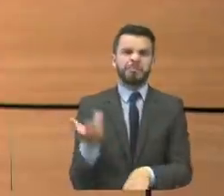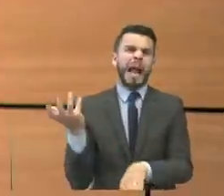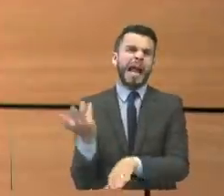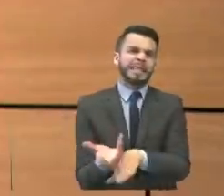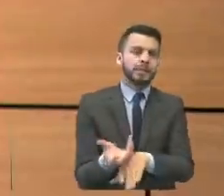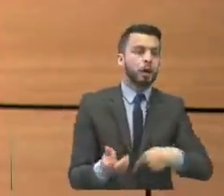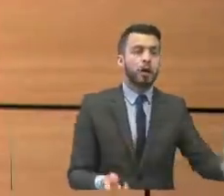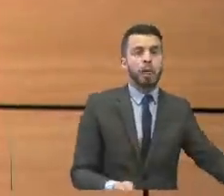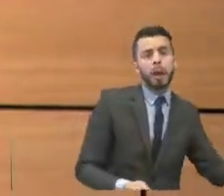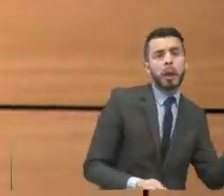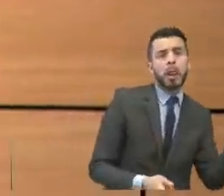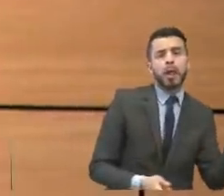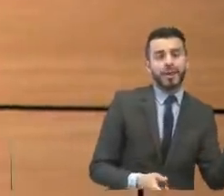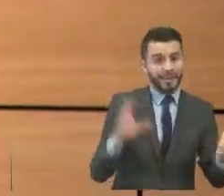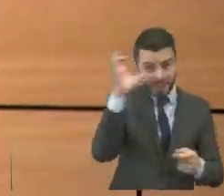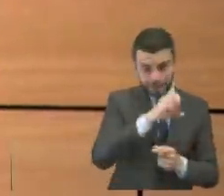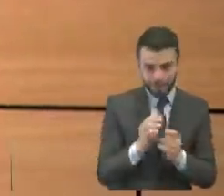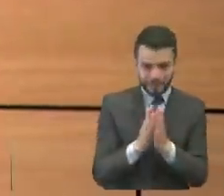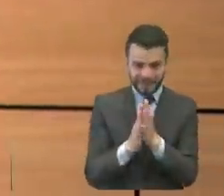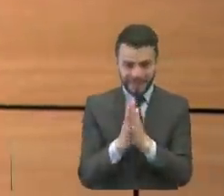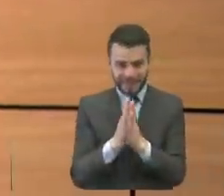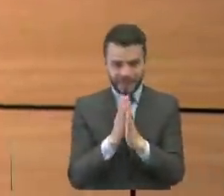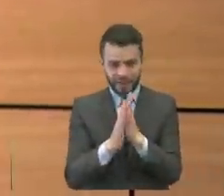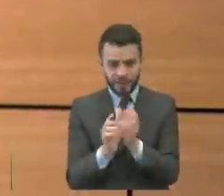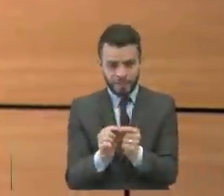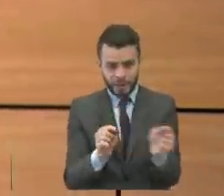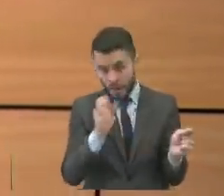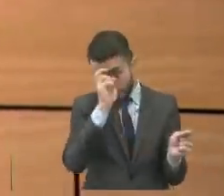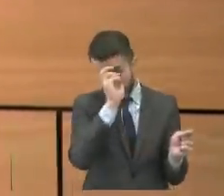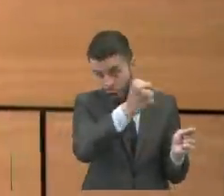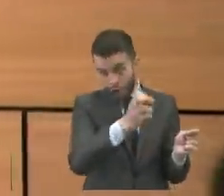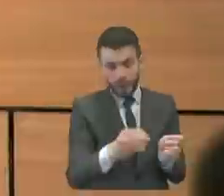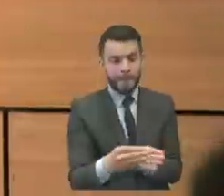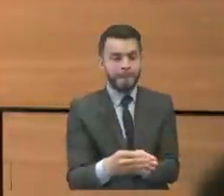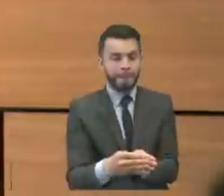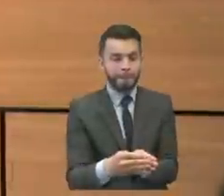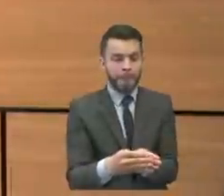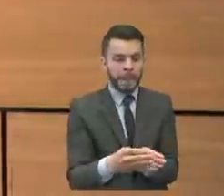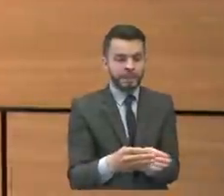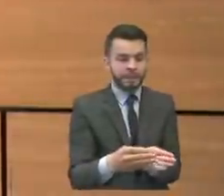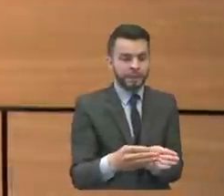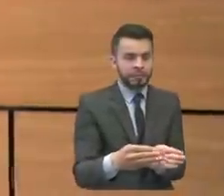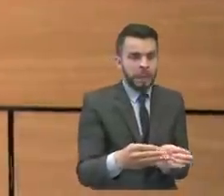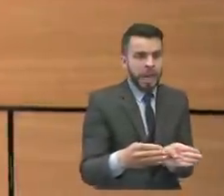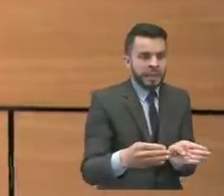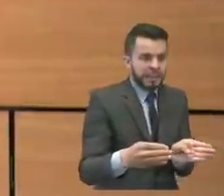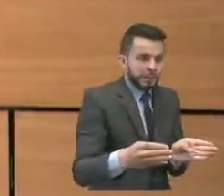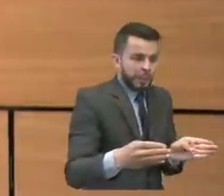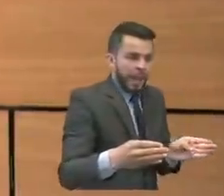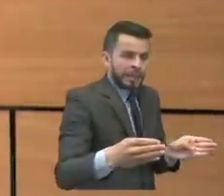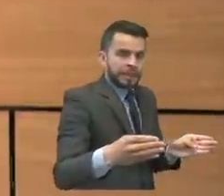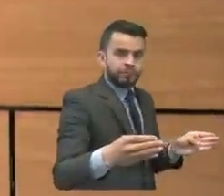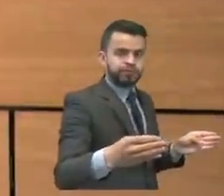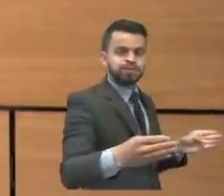de el centro hacia el norte tienes que ir haciendo cada vez más algo más robusto en términos de